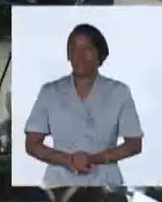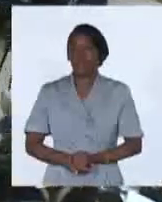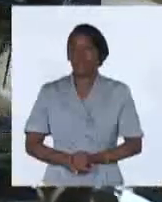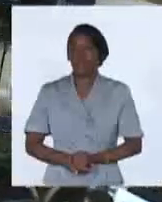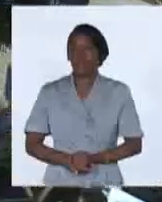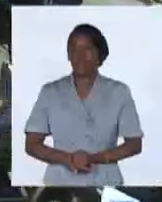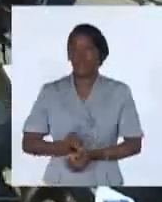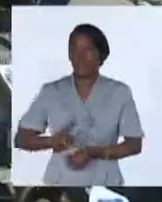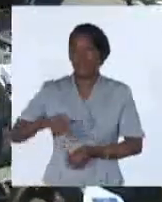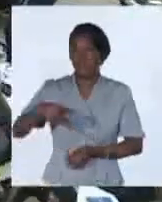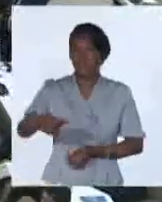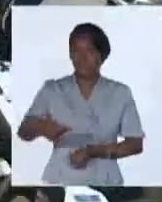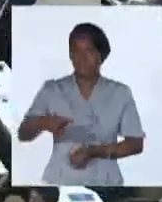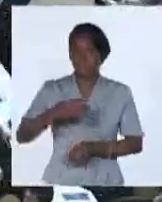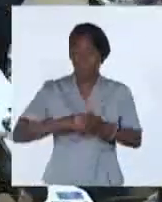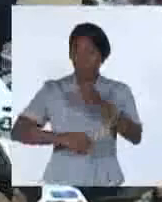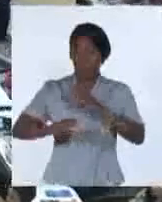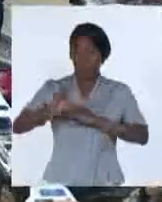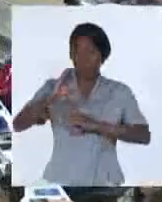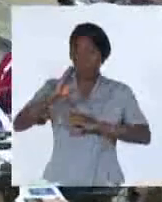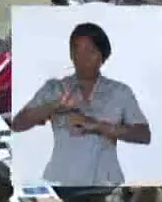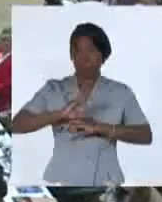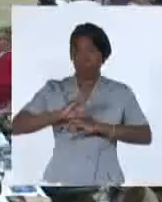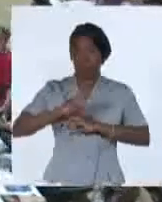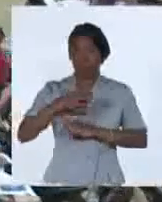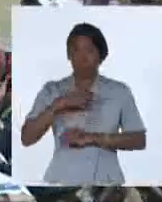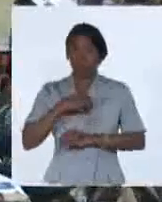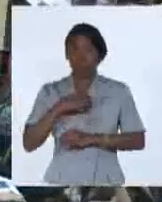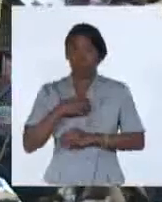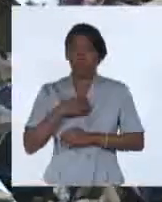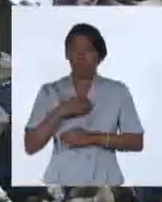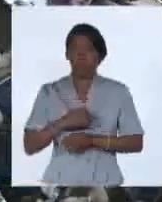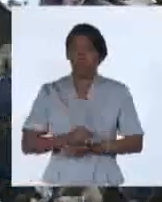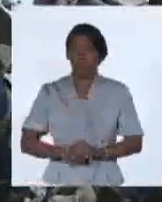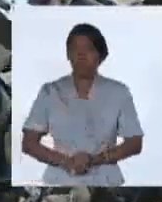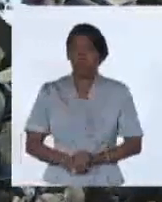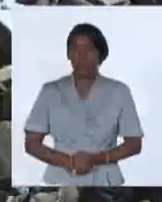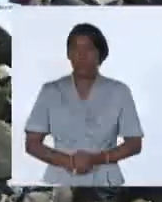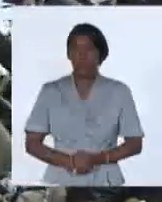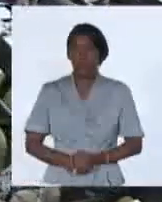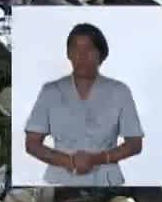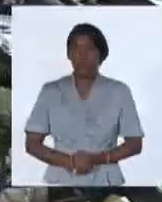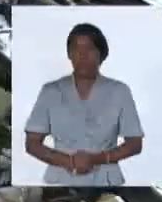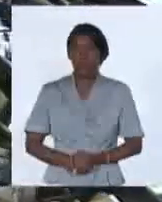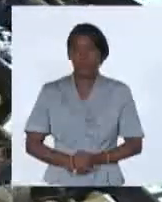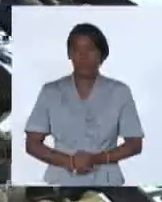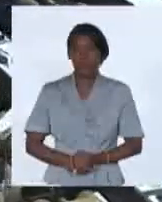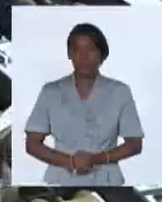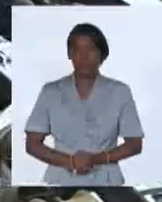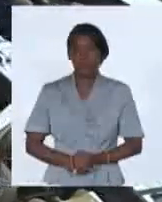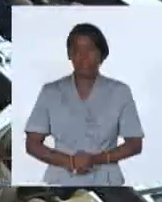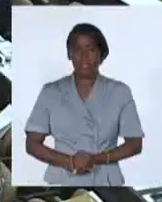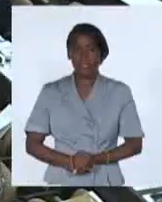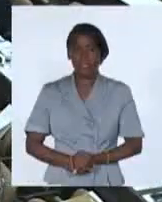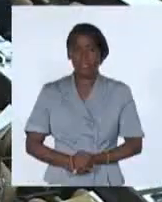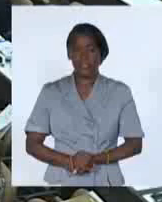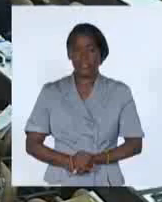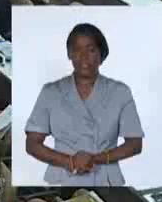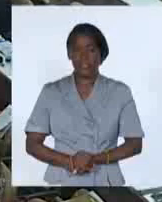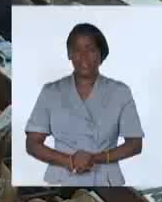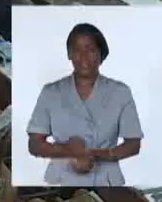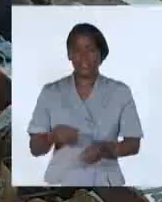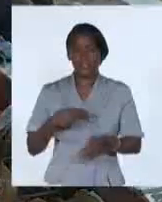cumbre tenemos la oportunidad de acelerar la acción y renovar la decisión de que